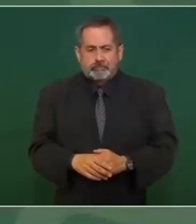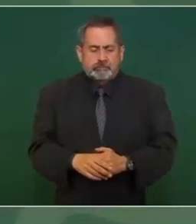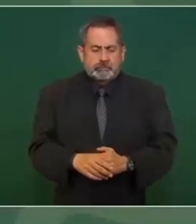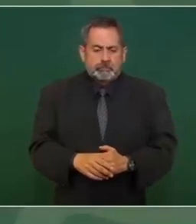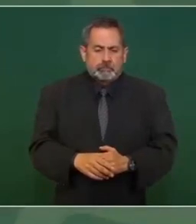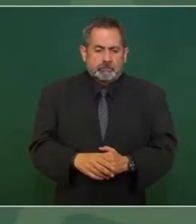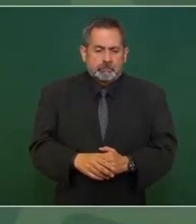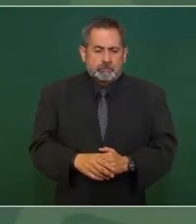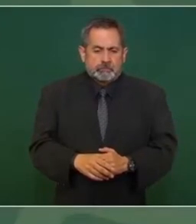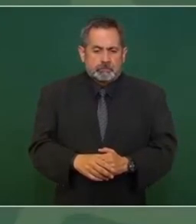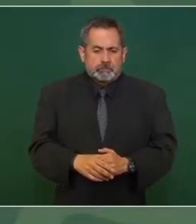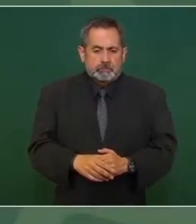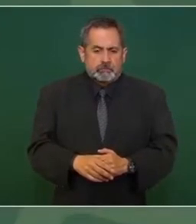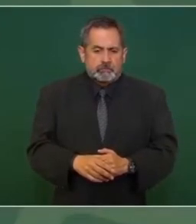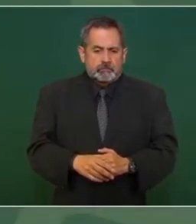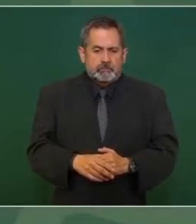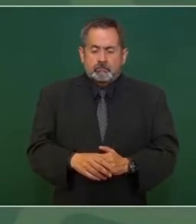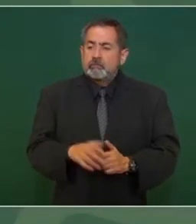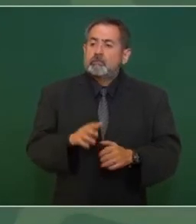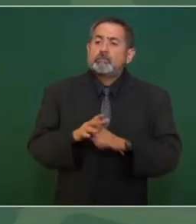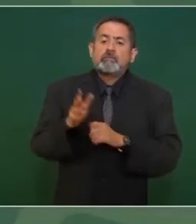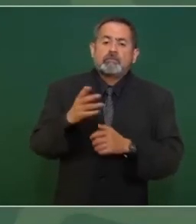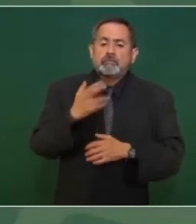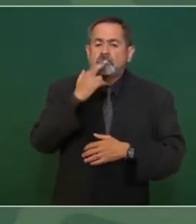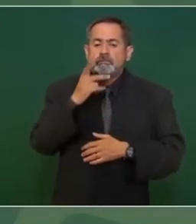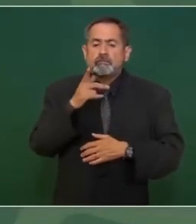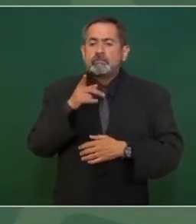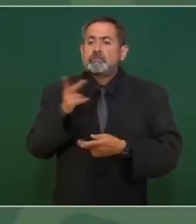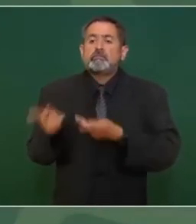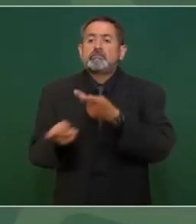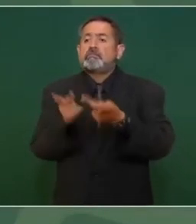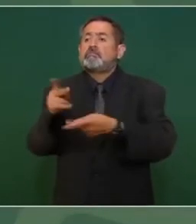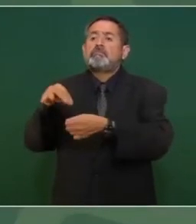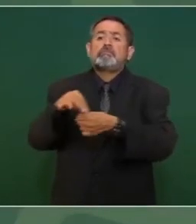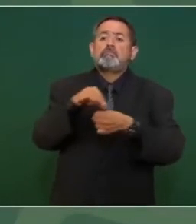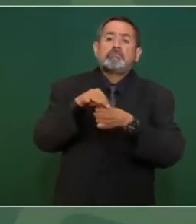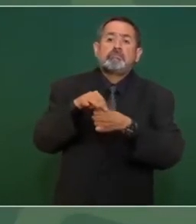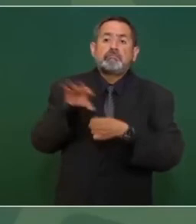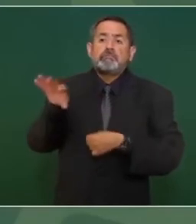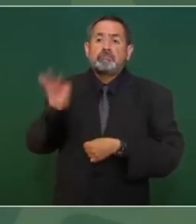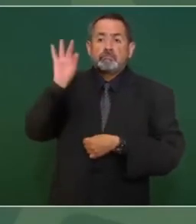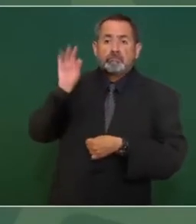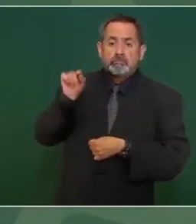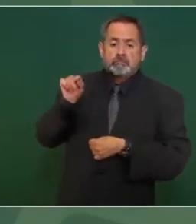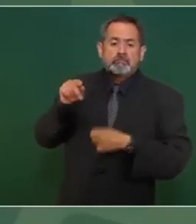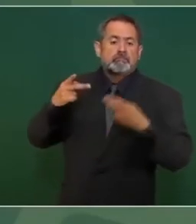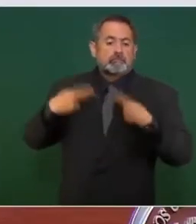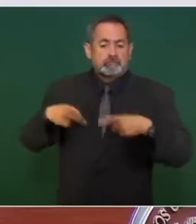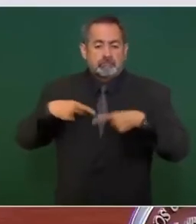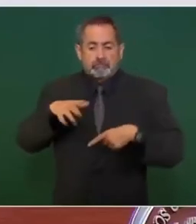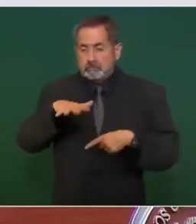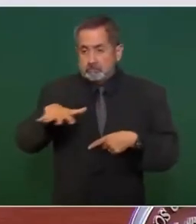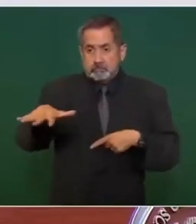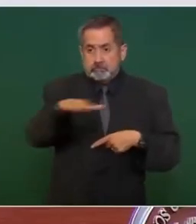y es lo mejor que puede haber. Que sean los